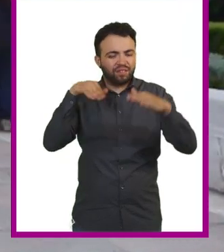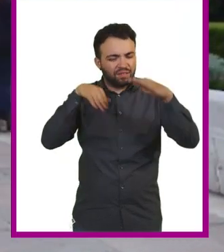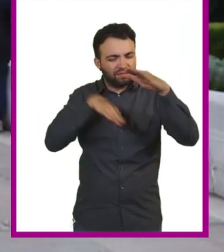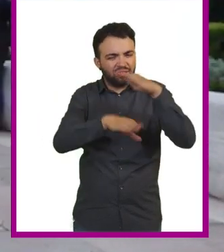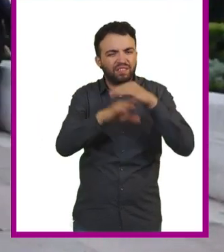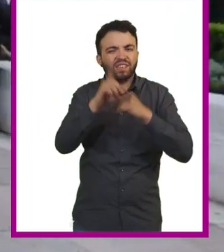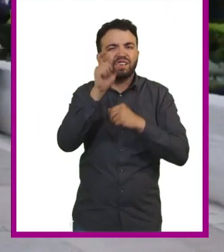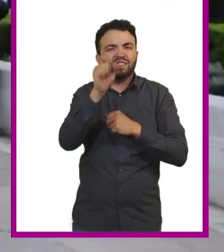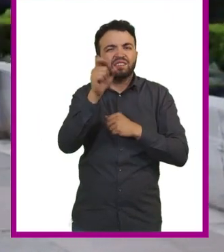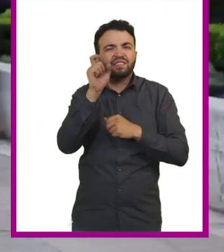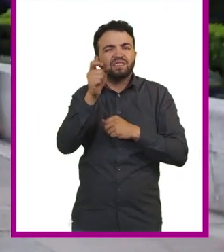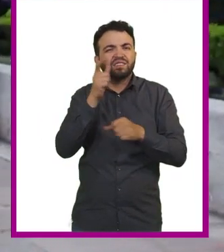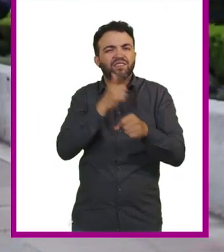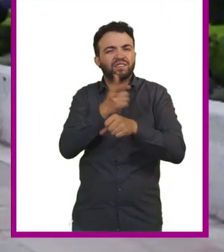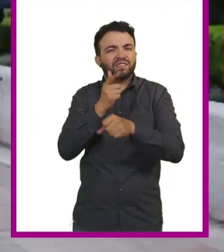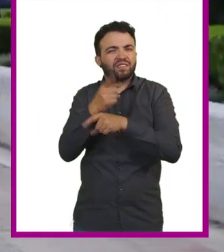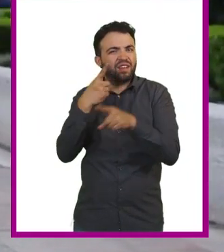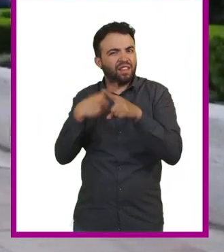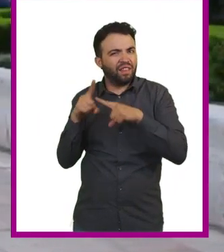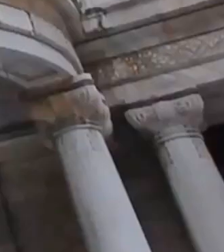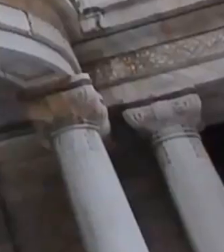descubrir algunos de sus tesoros.